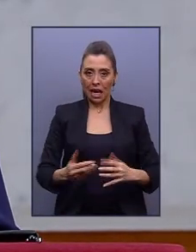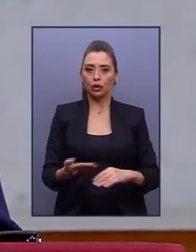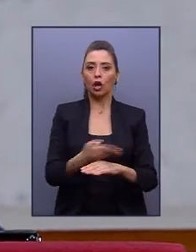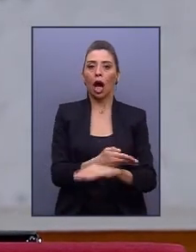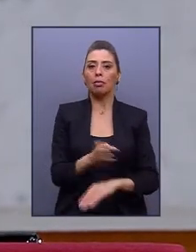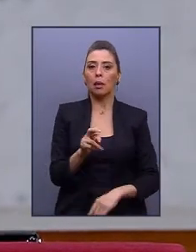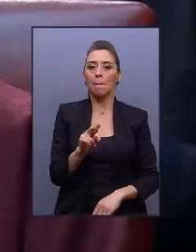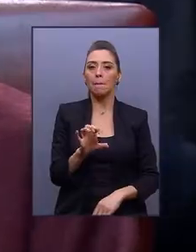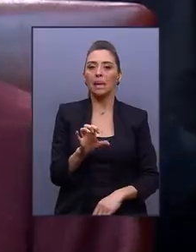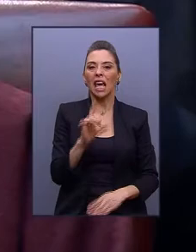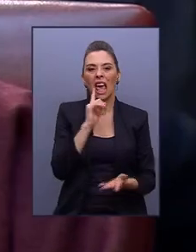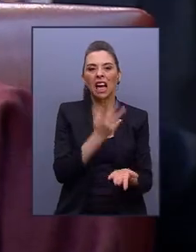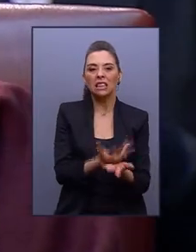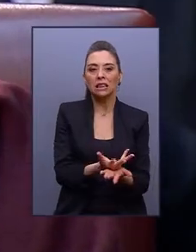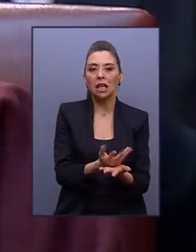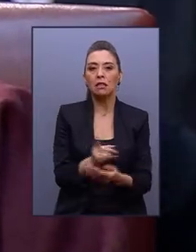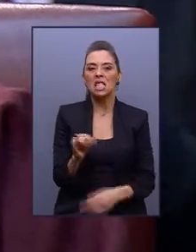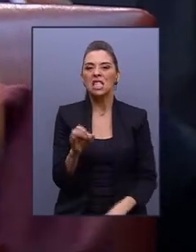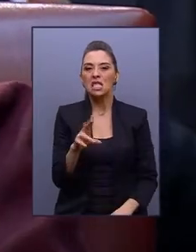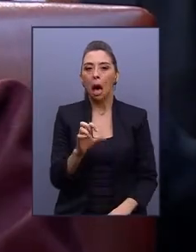a las ISAPRES.